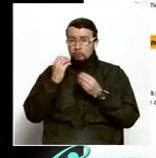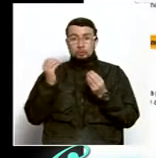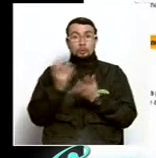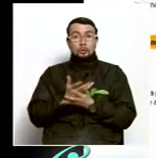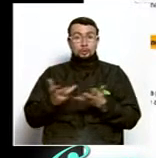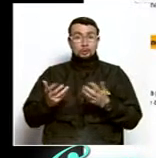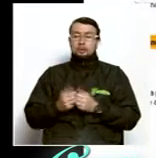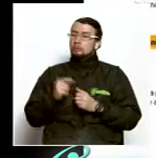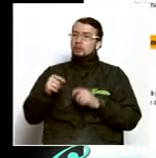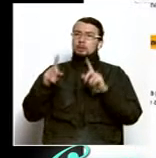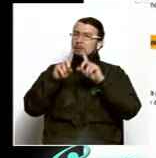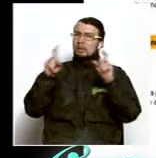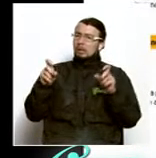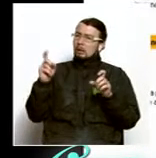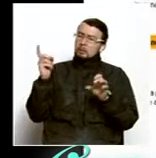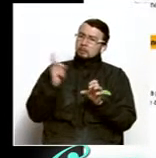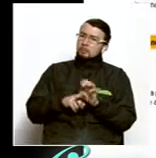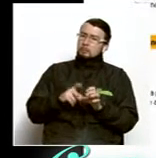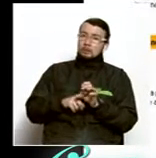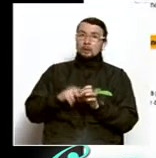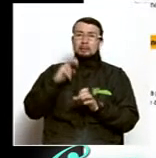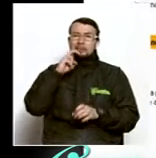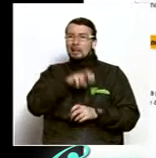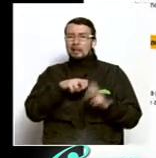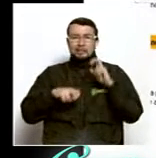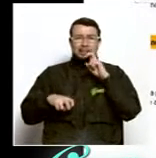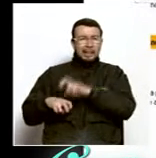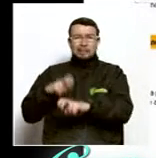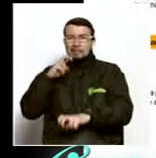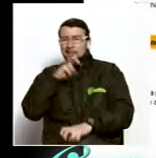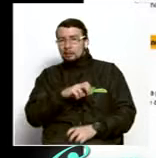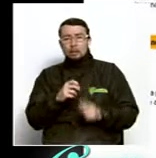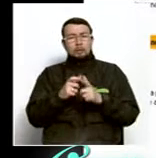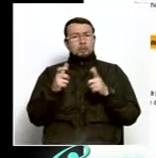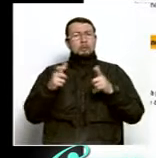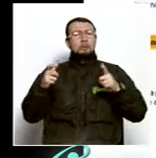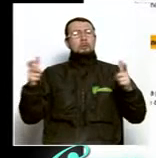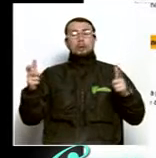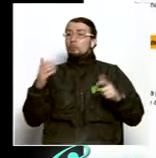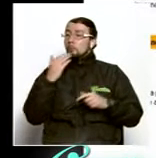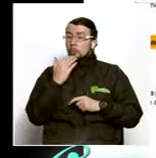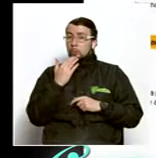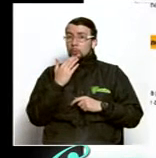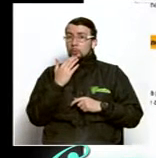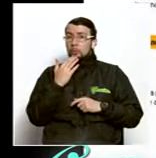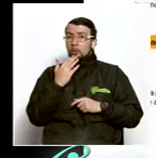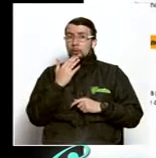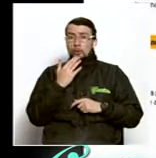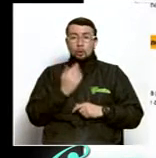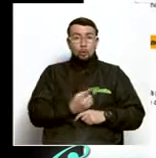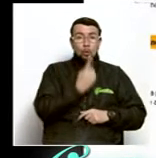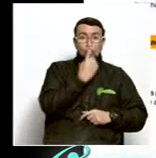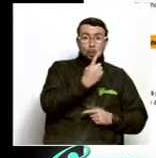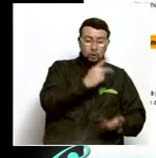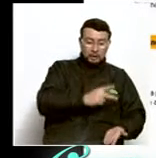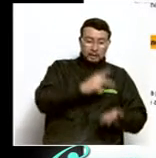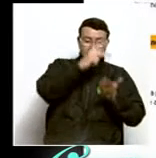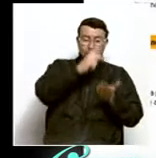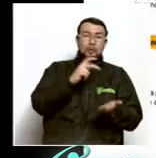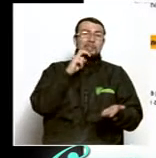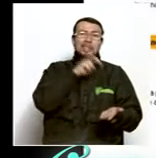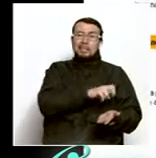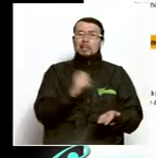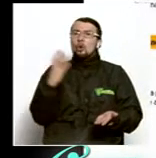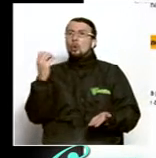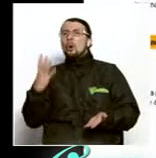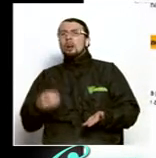en temas de consumo de carne, nos damos cuenta que, por ejemplo, para producir un kilo de carne se gastan